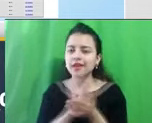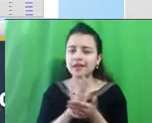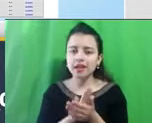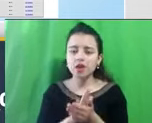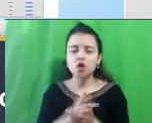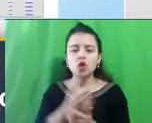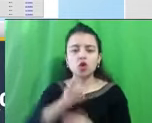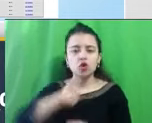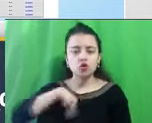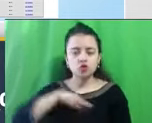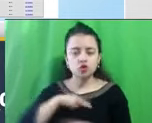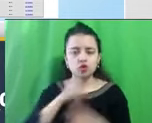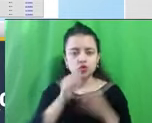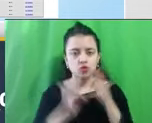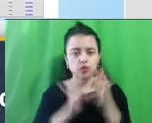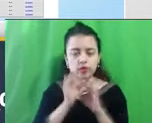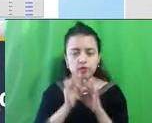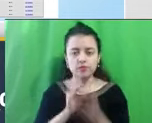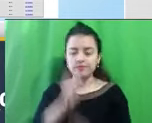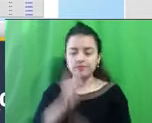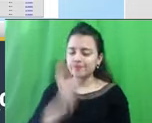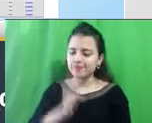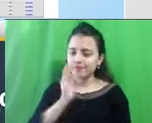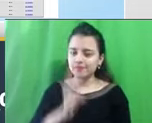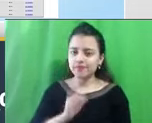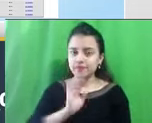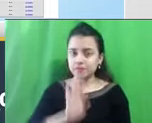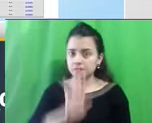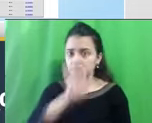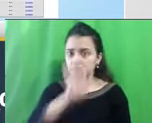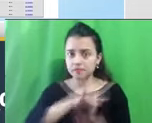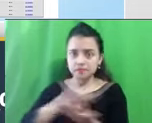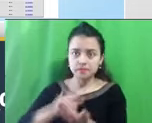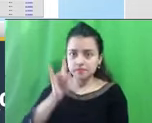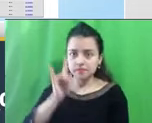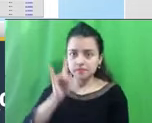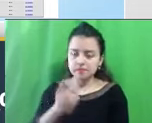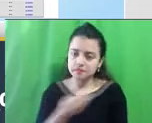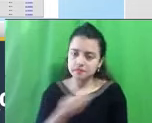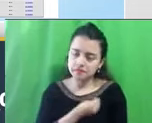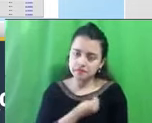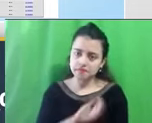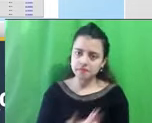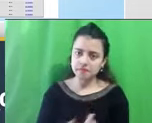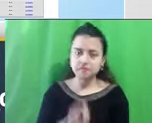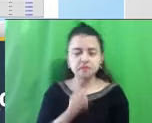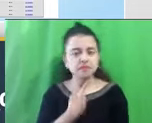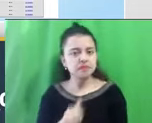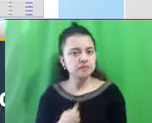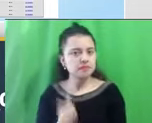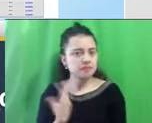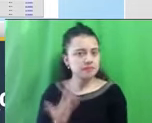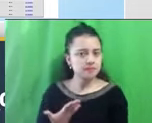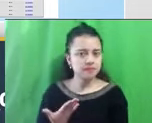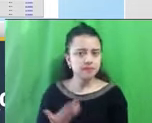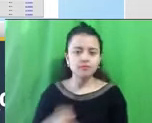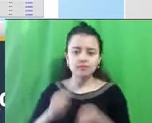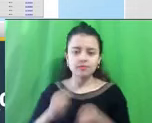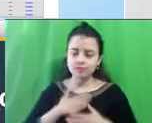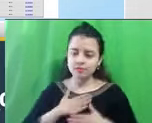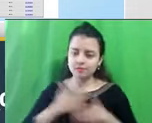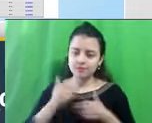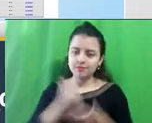ustedes participen y nos indiquen qué quieren ver, qué les gusta, cómo asumieron la noticia que nosotros